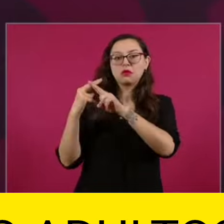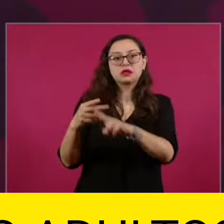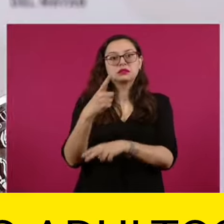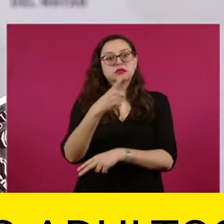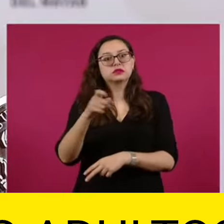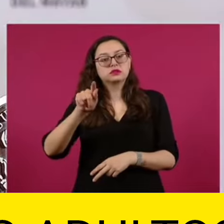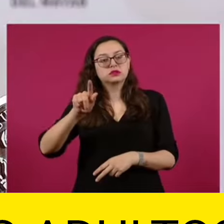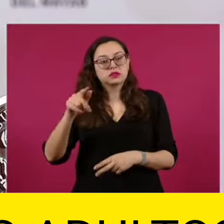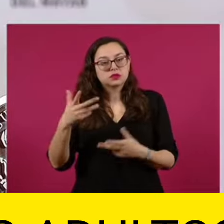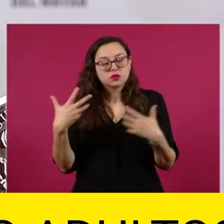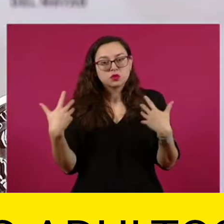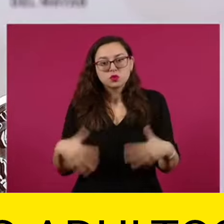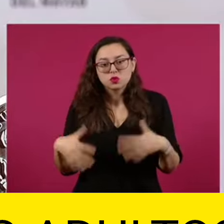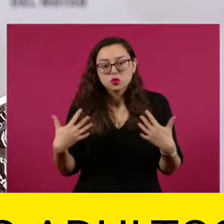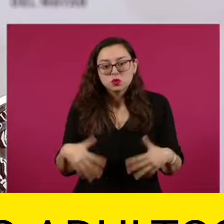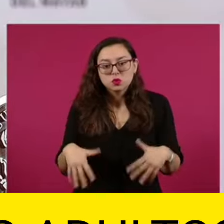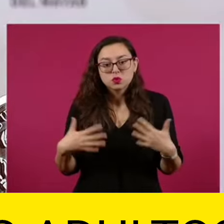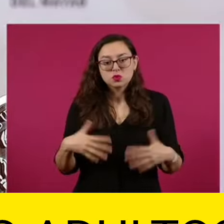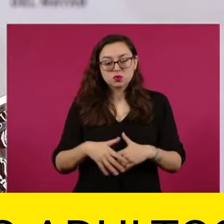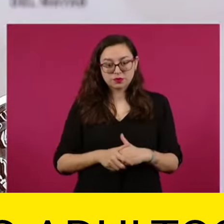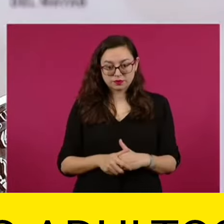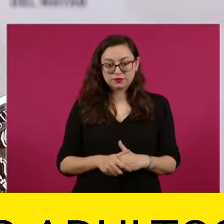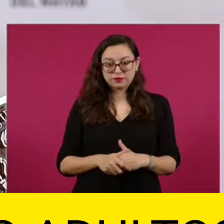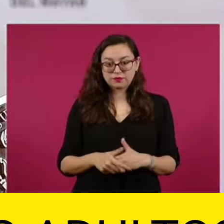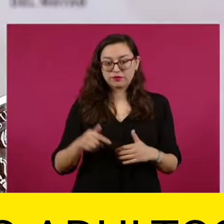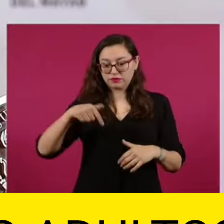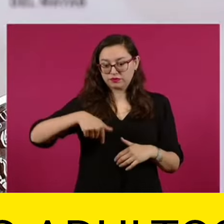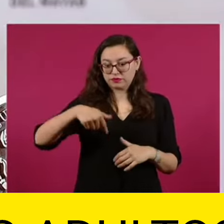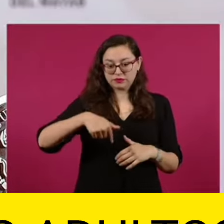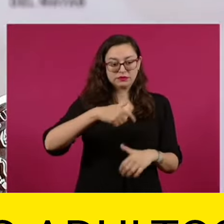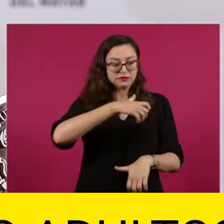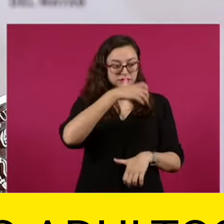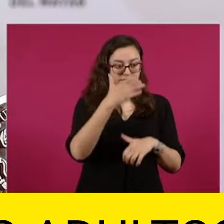la ceremonia al castillo de Chapultepec,